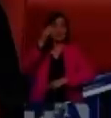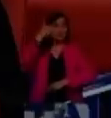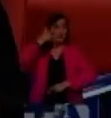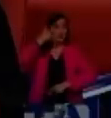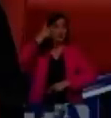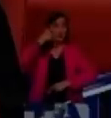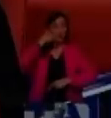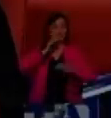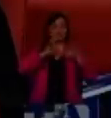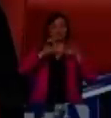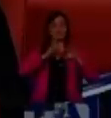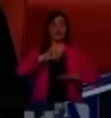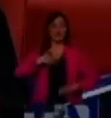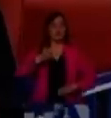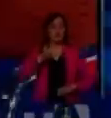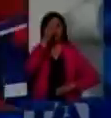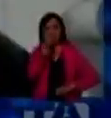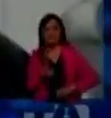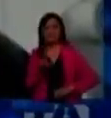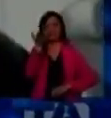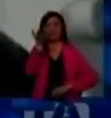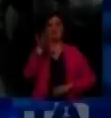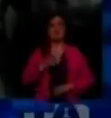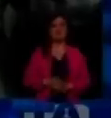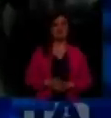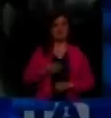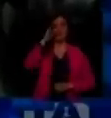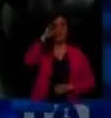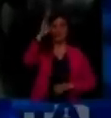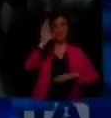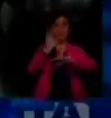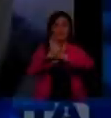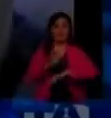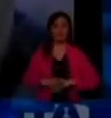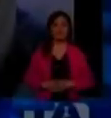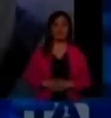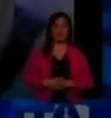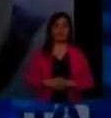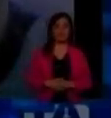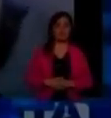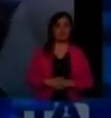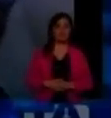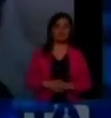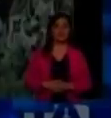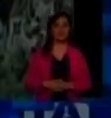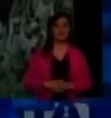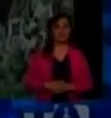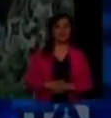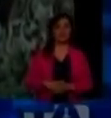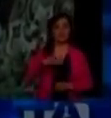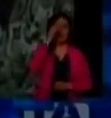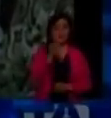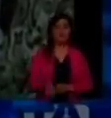telefónica. Gina, ¿cómo estás? Muy buenos días. Te saluda Gisela Bayona desde Ecuador. Hola, buenos días. Hola,